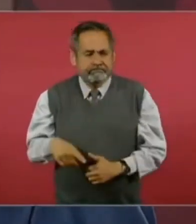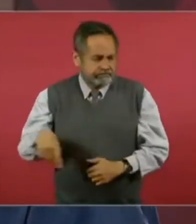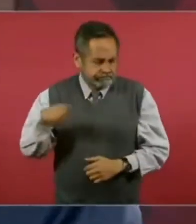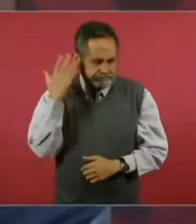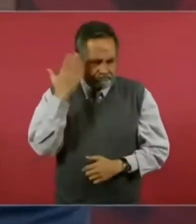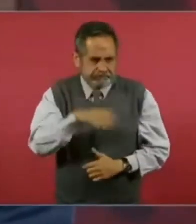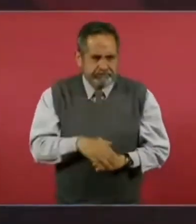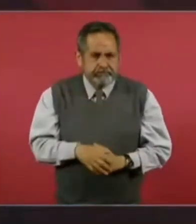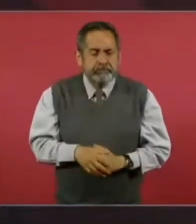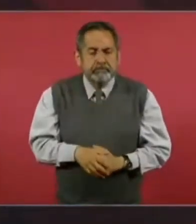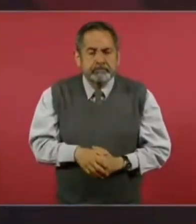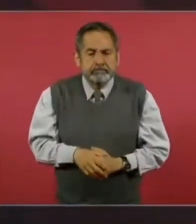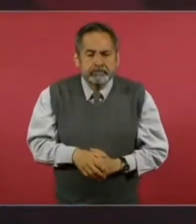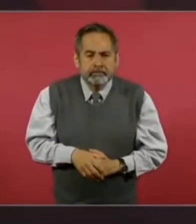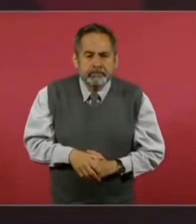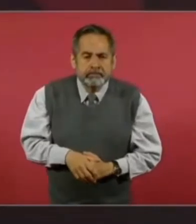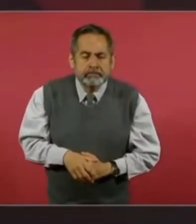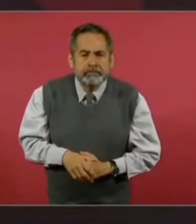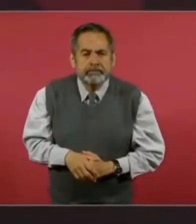Ayer,